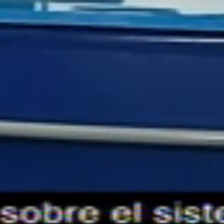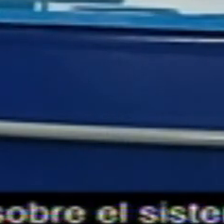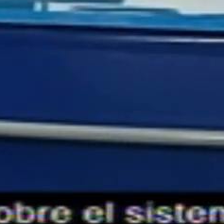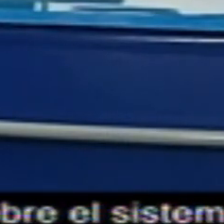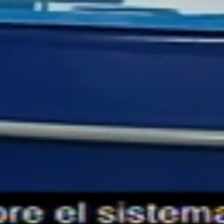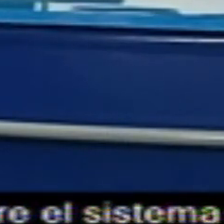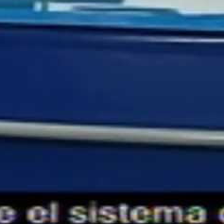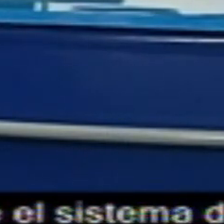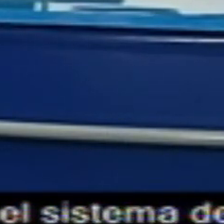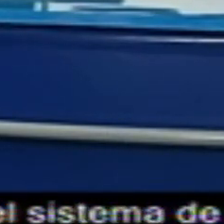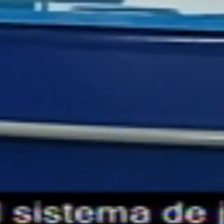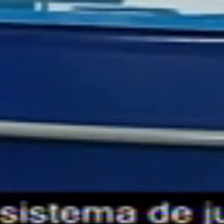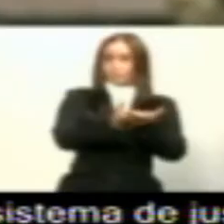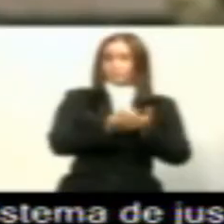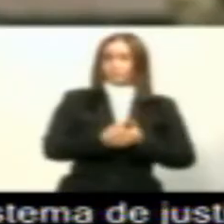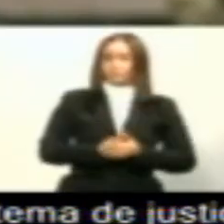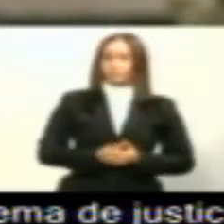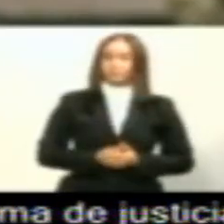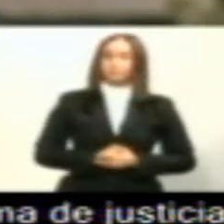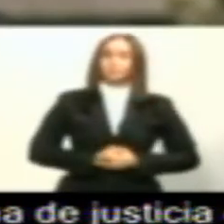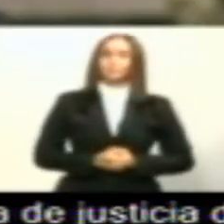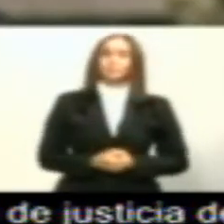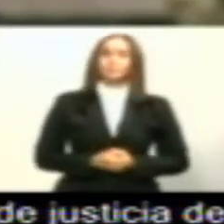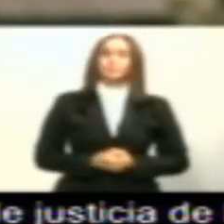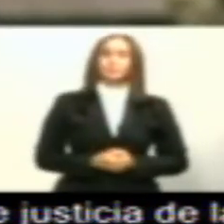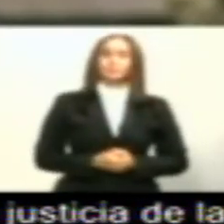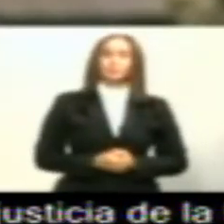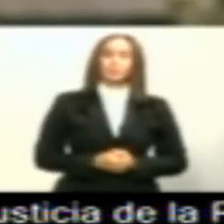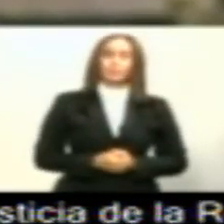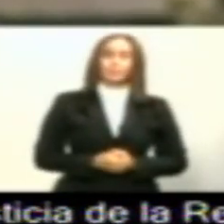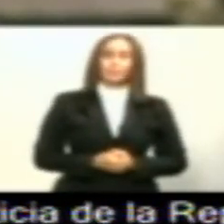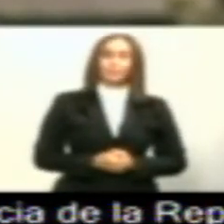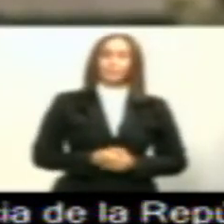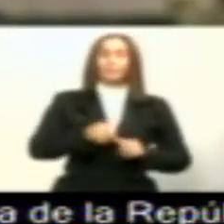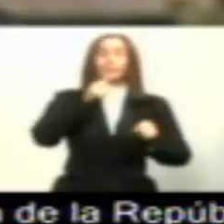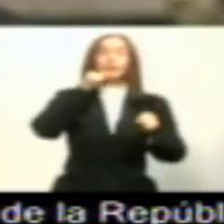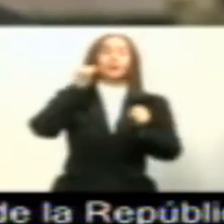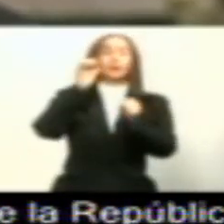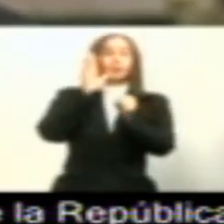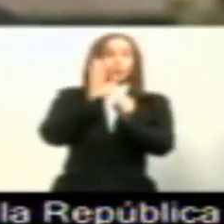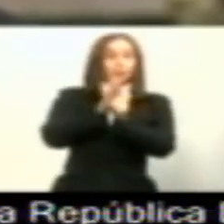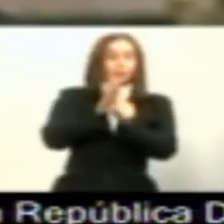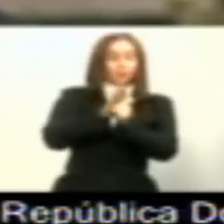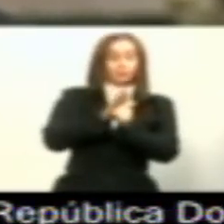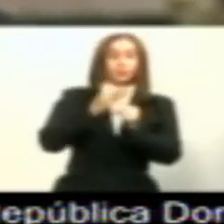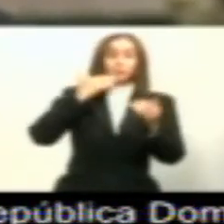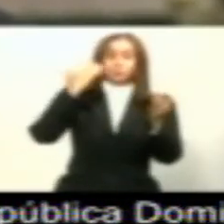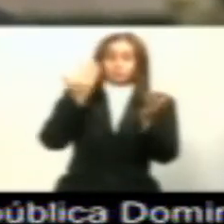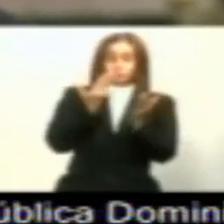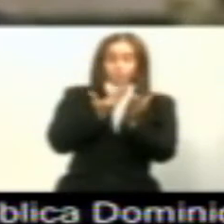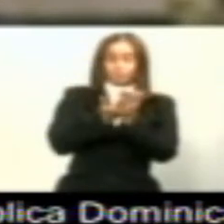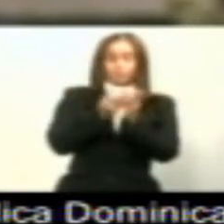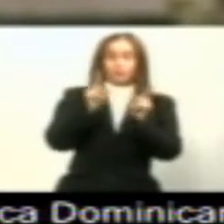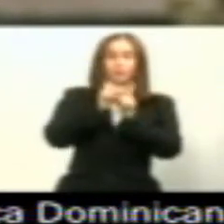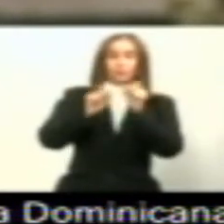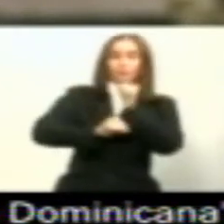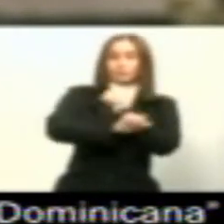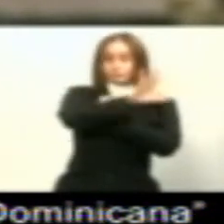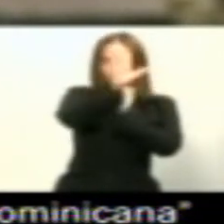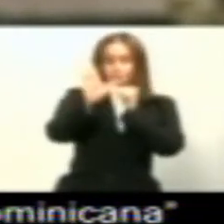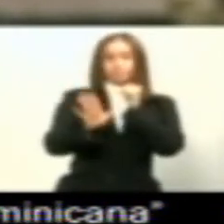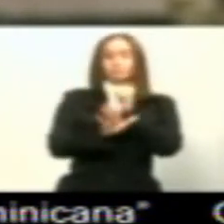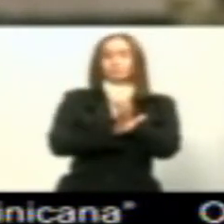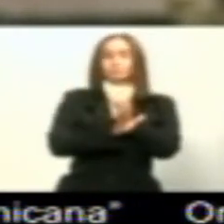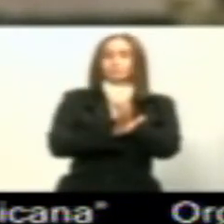haciendo ahora. Tenemos un compromiso con la eficiencia y con la transparencia. Por eso es una